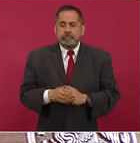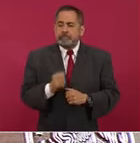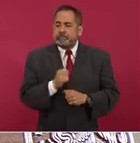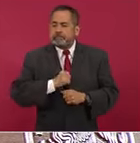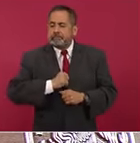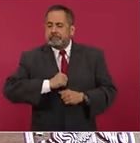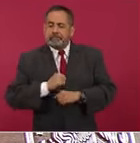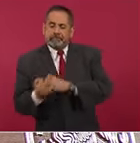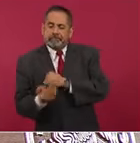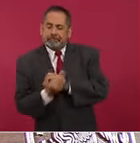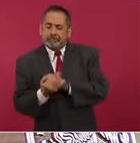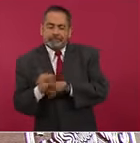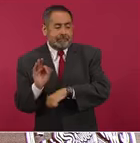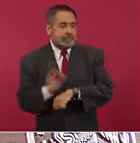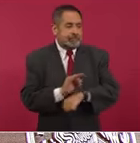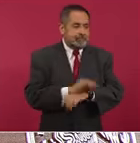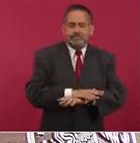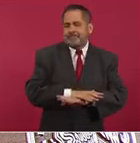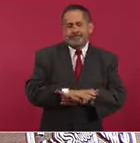influyentismo